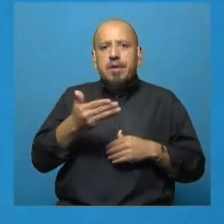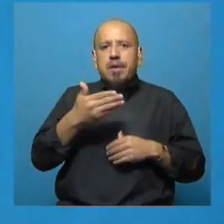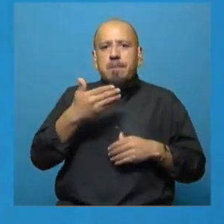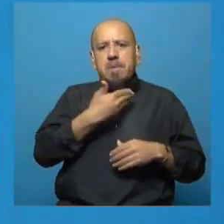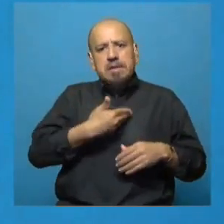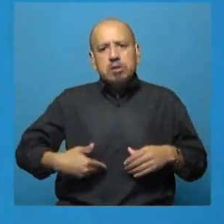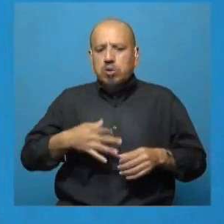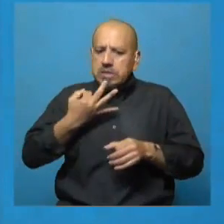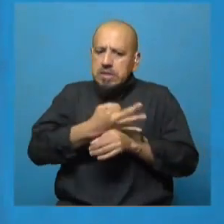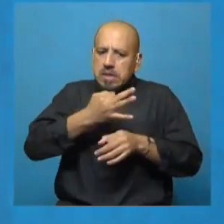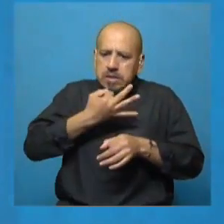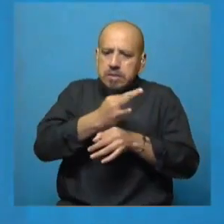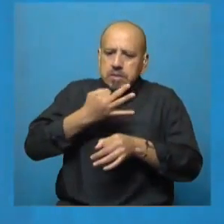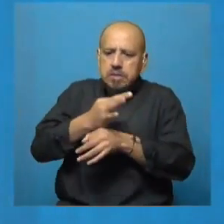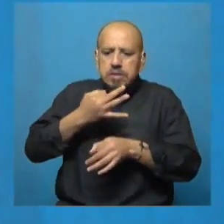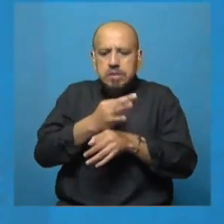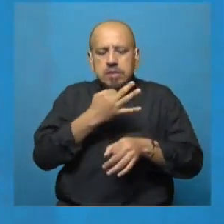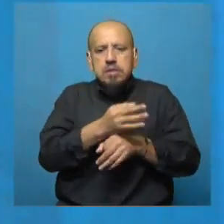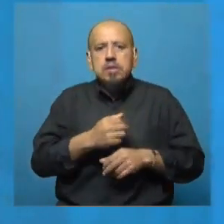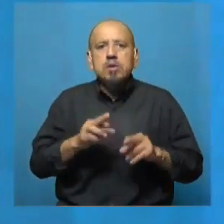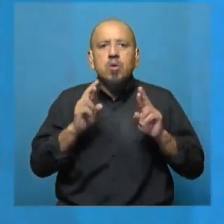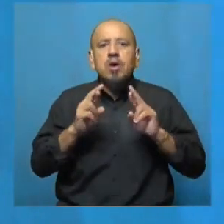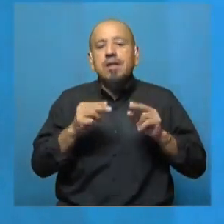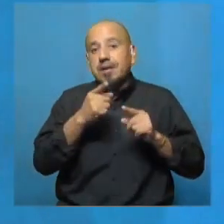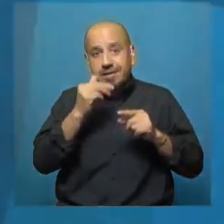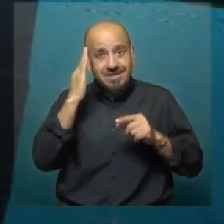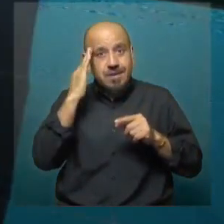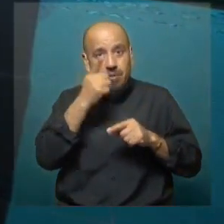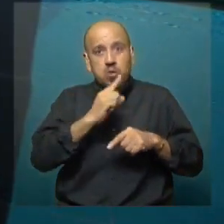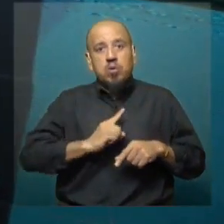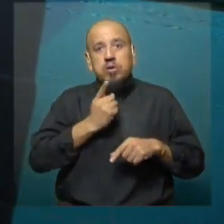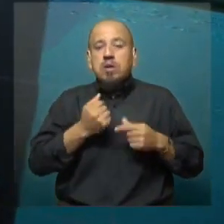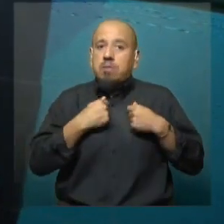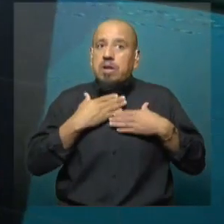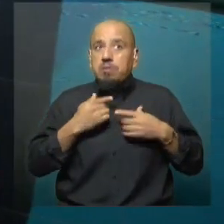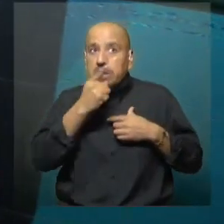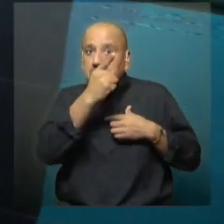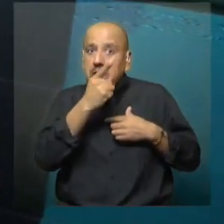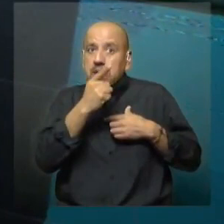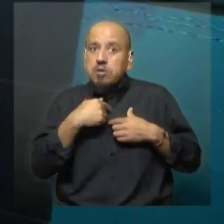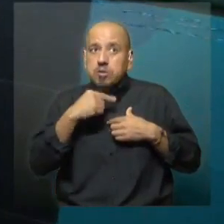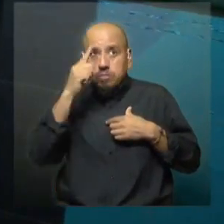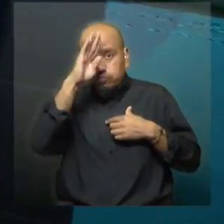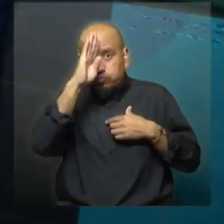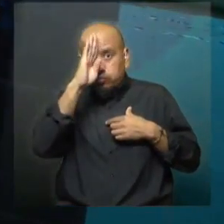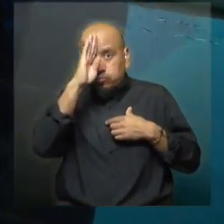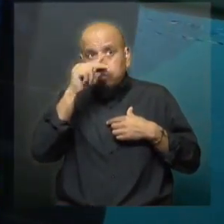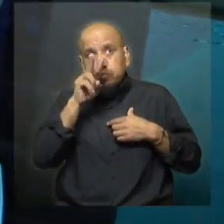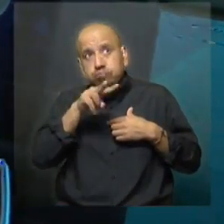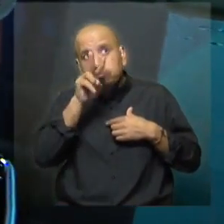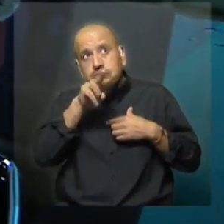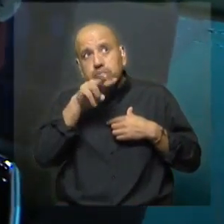espero que que tenga que lo lleve con cierto orgullo Este pero sí Para mí fue mi escuela o sea con 15 años